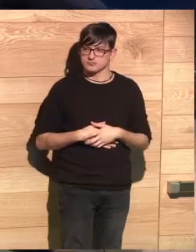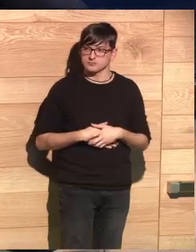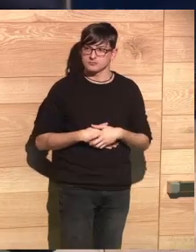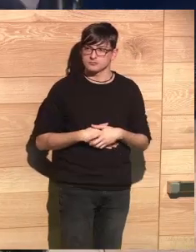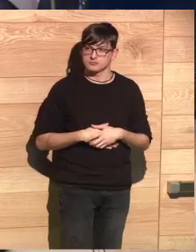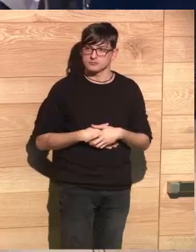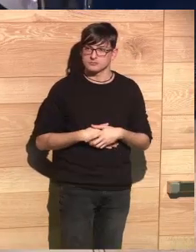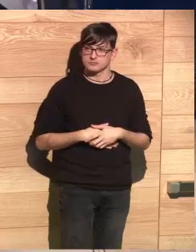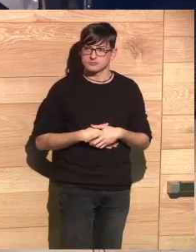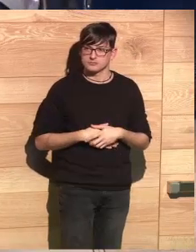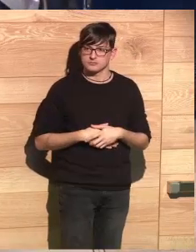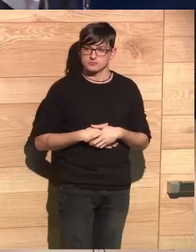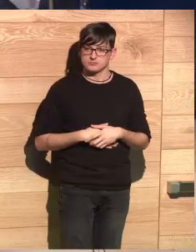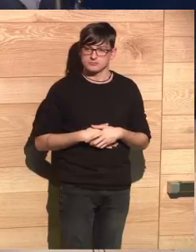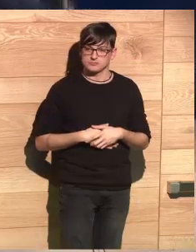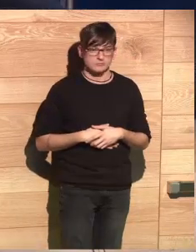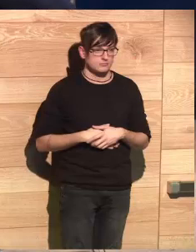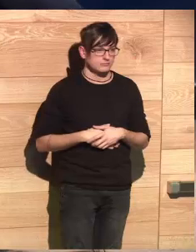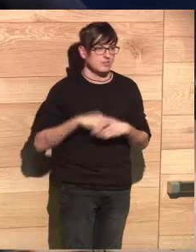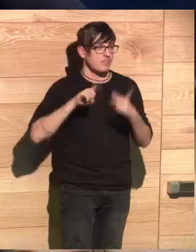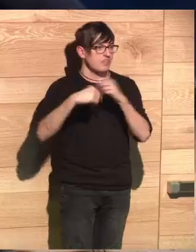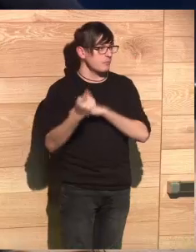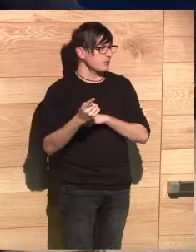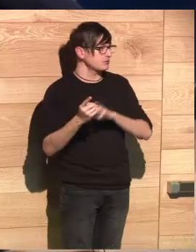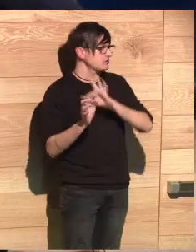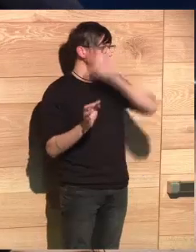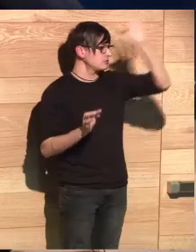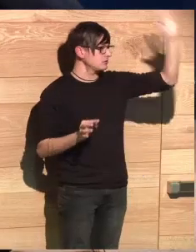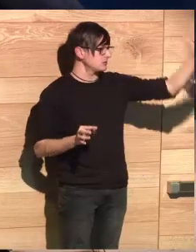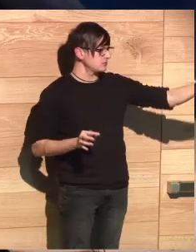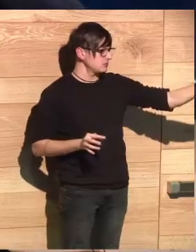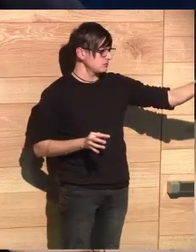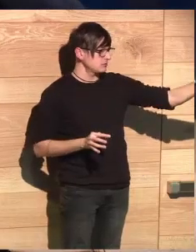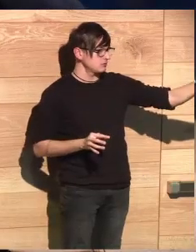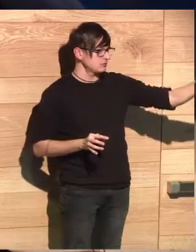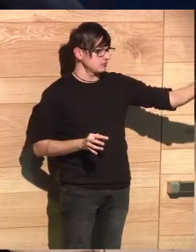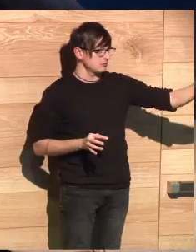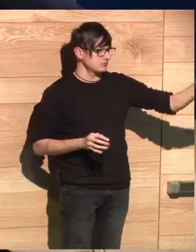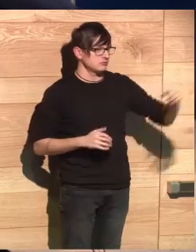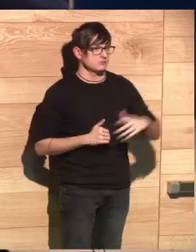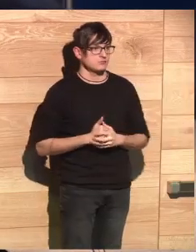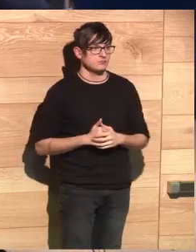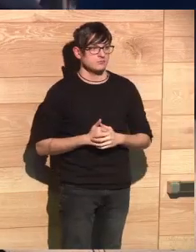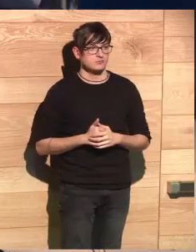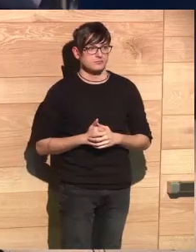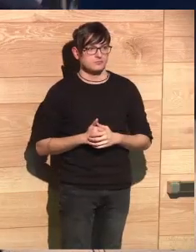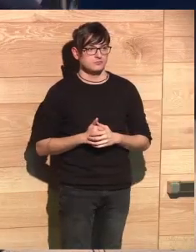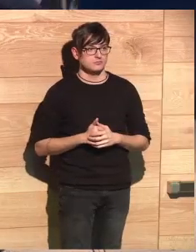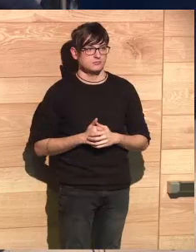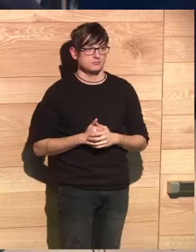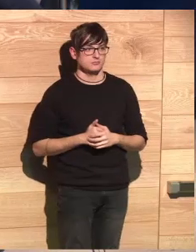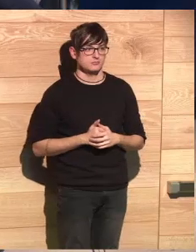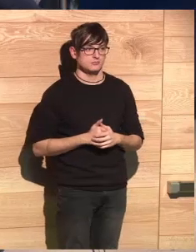Y luego voy a cambiar para allá. Si tenéis alguna, vale. Un poquito de democracia. En tu casa, además, hay no uno, sino